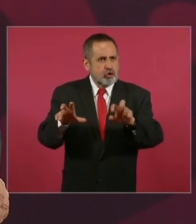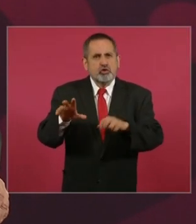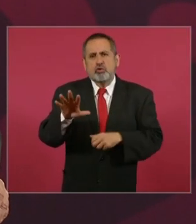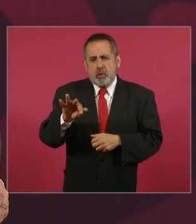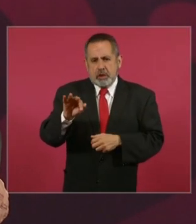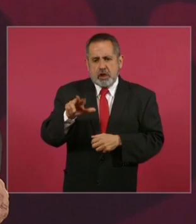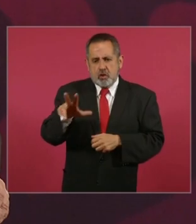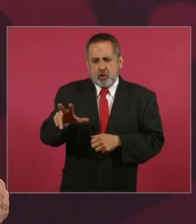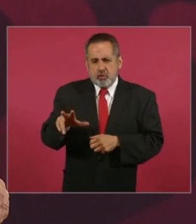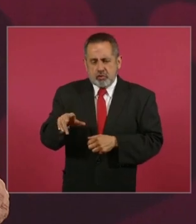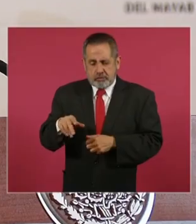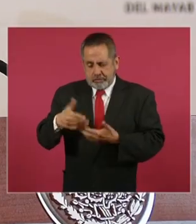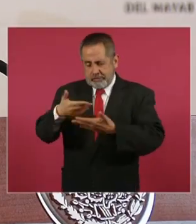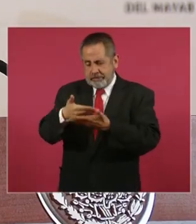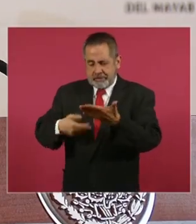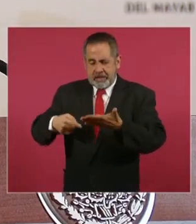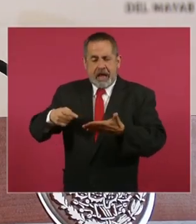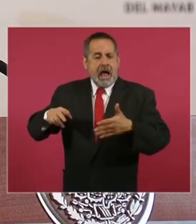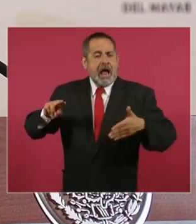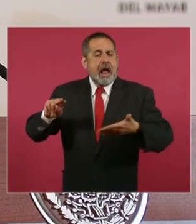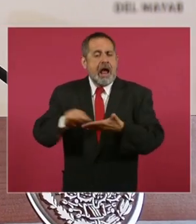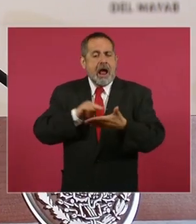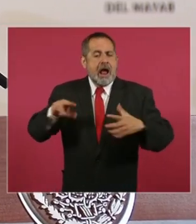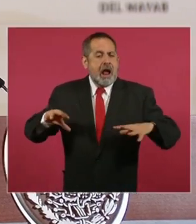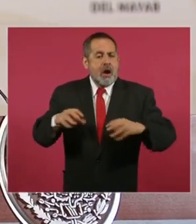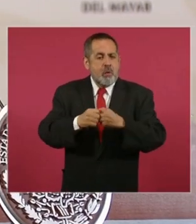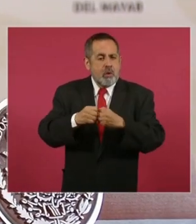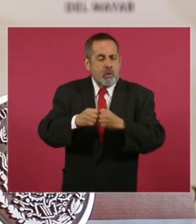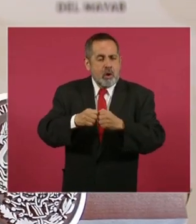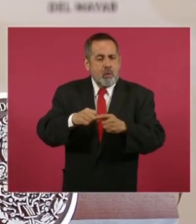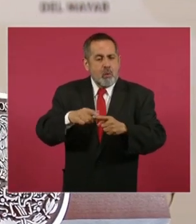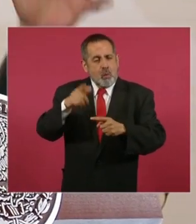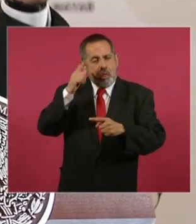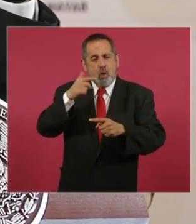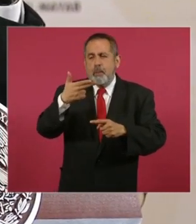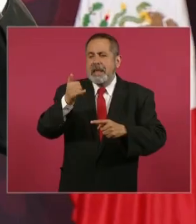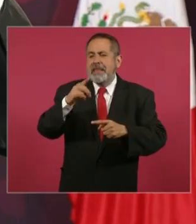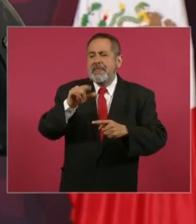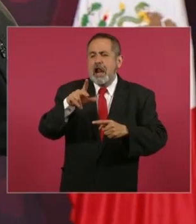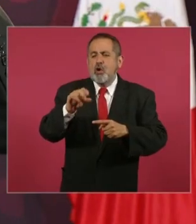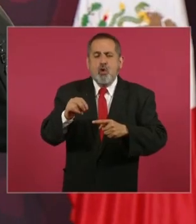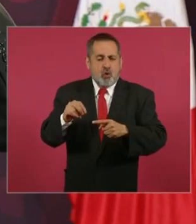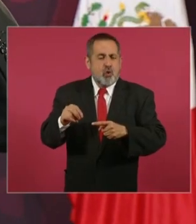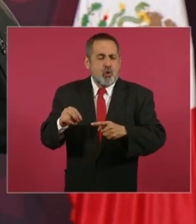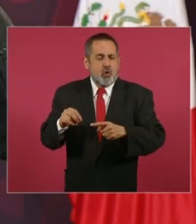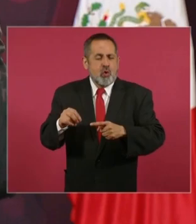1848, se firmaron los tratados de Guadalupe, Hidalgo, y